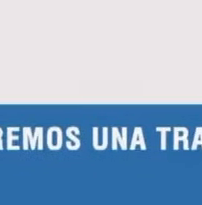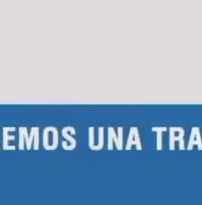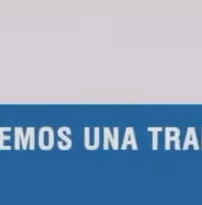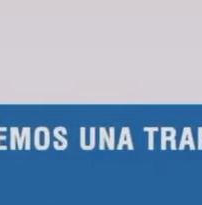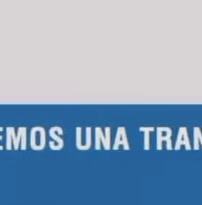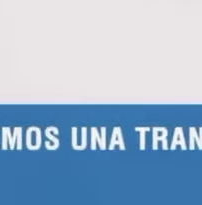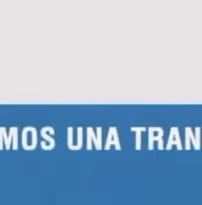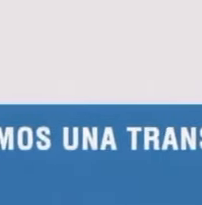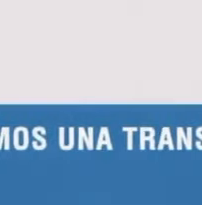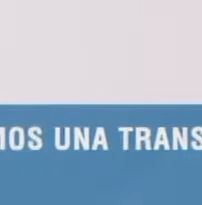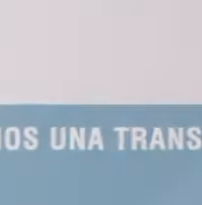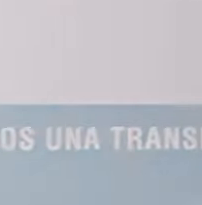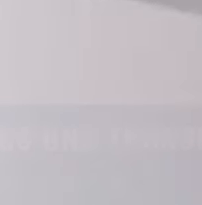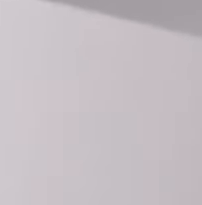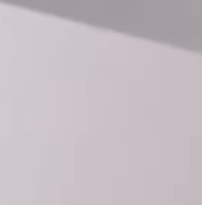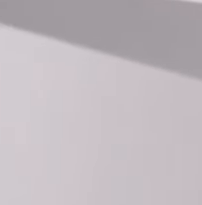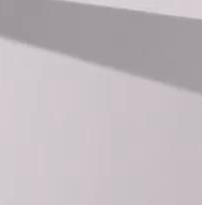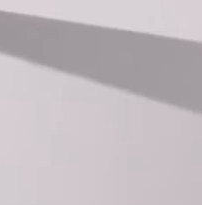y